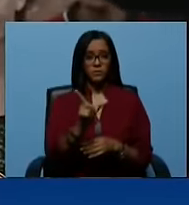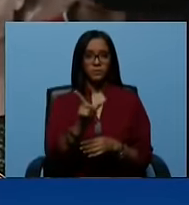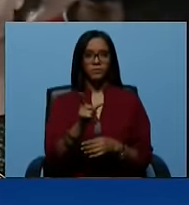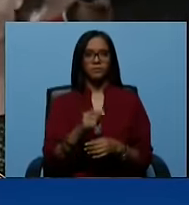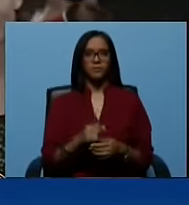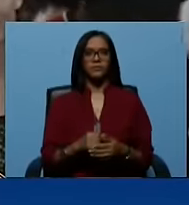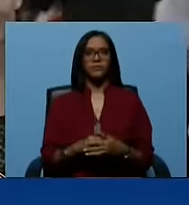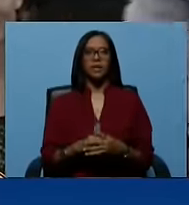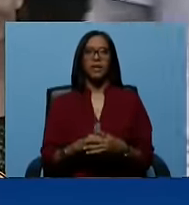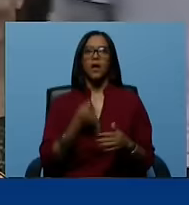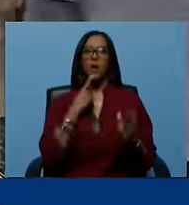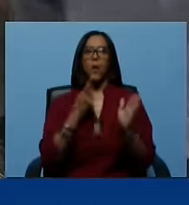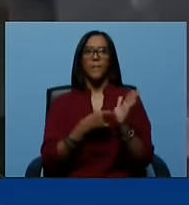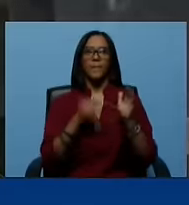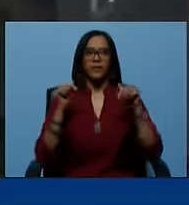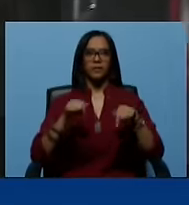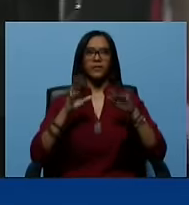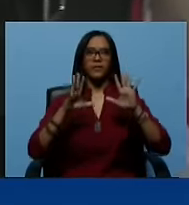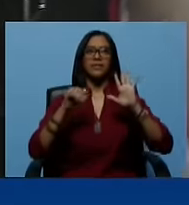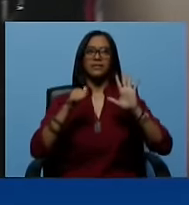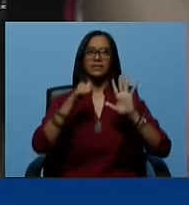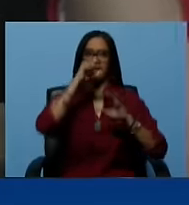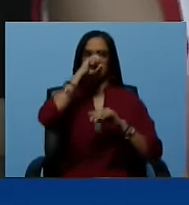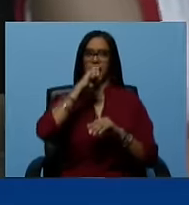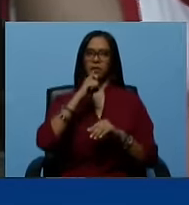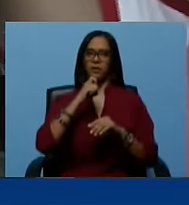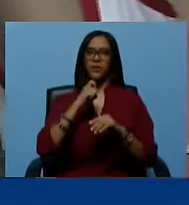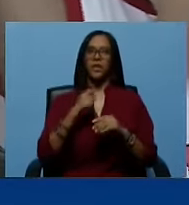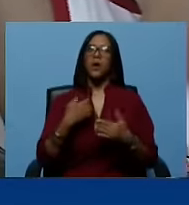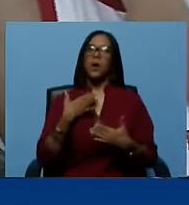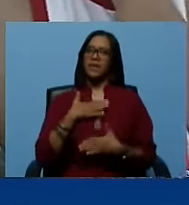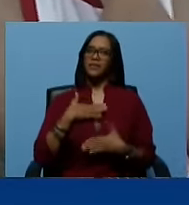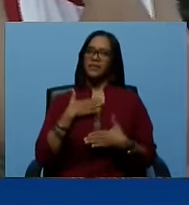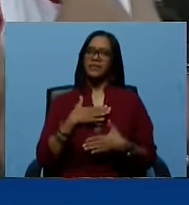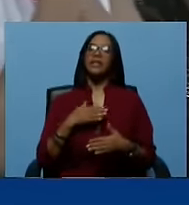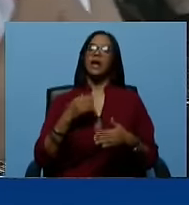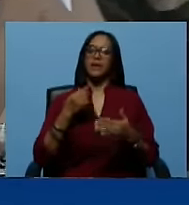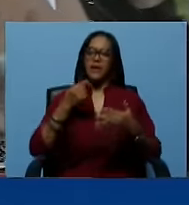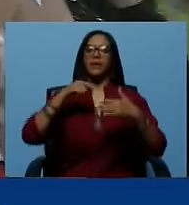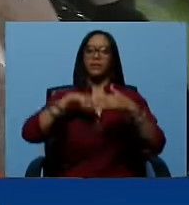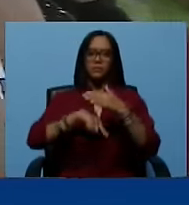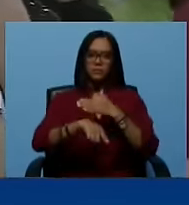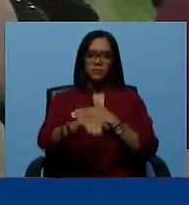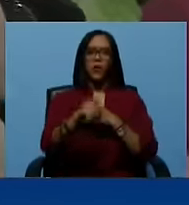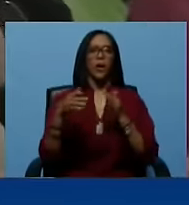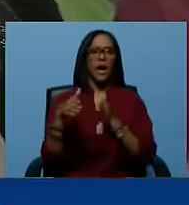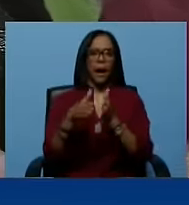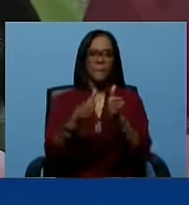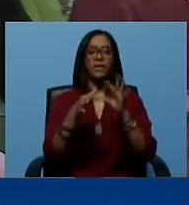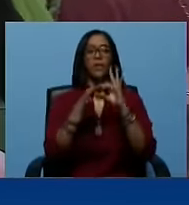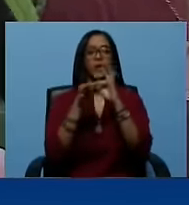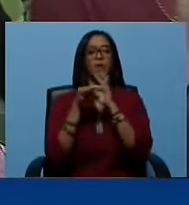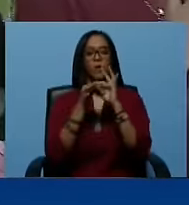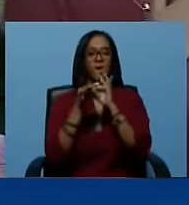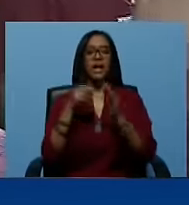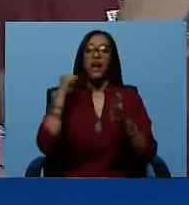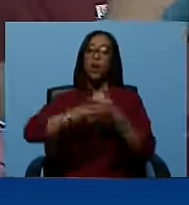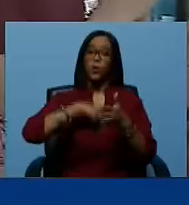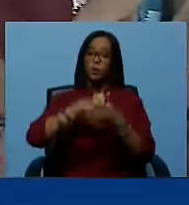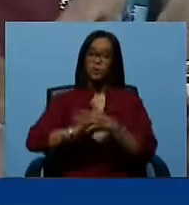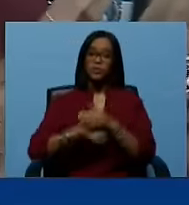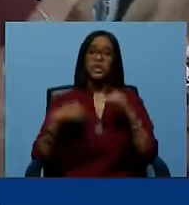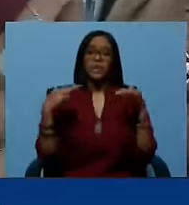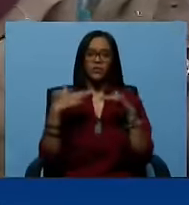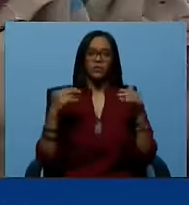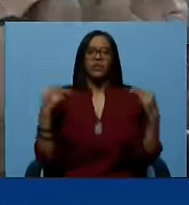Venezuela cumple hoy 16 años con la satisfacción de haber transitado un camino en unidad, lucha, batalla